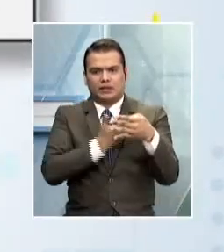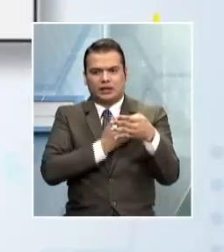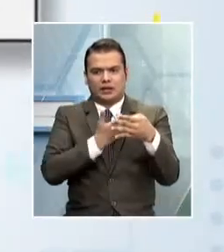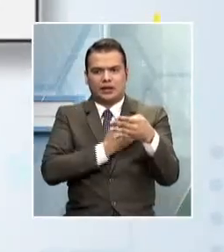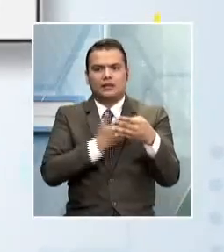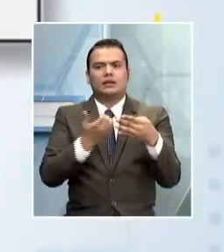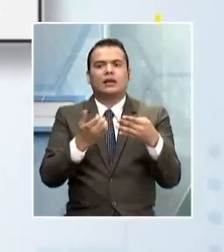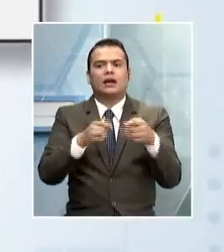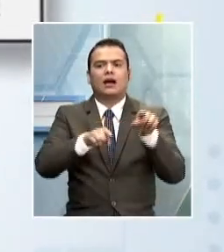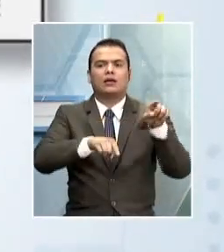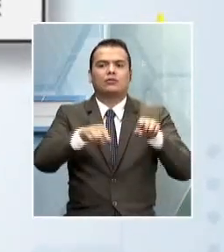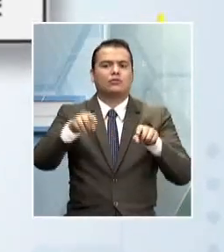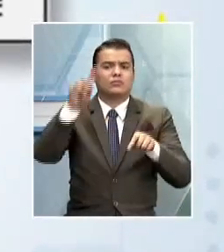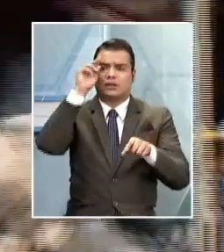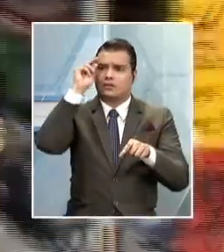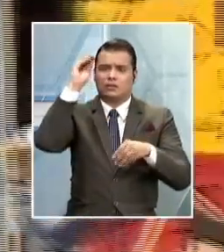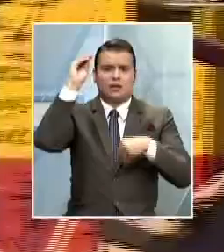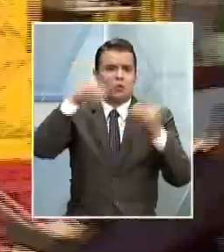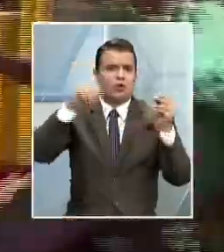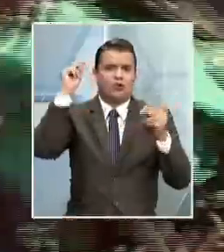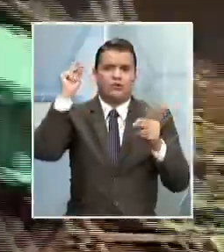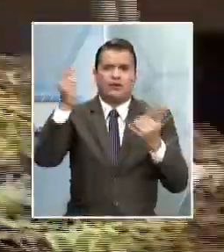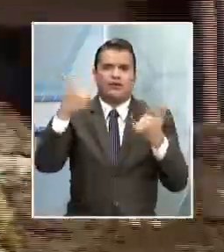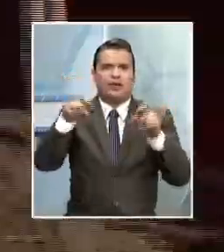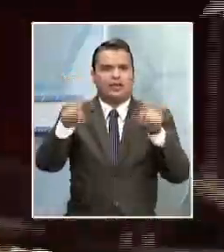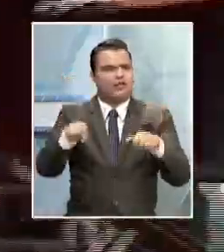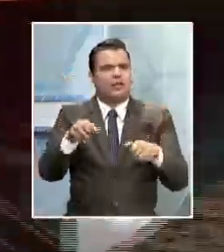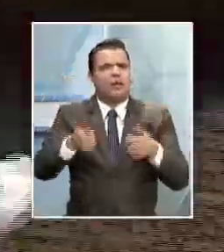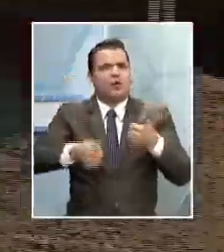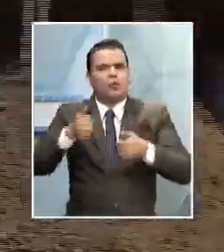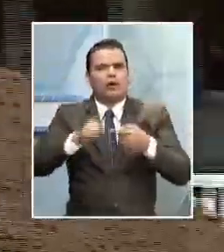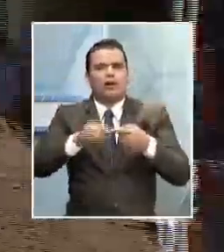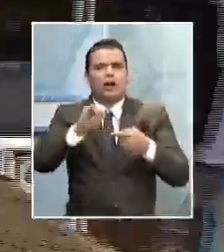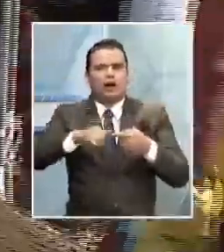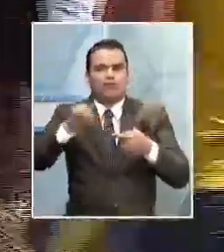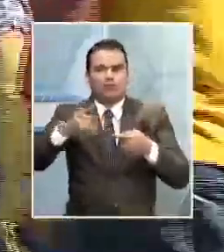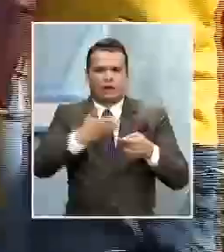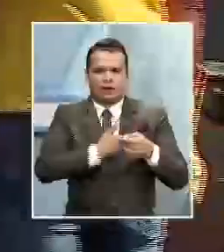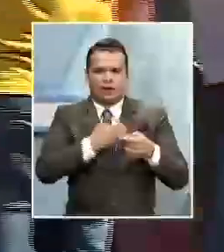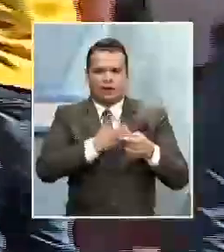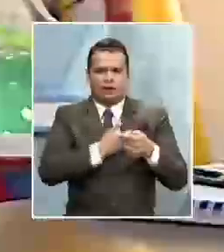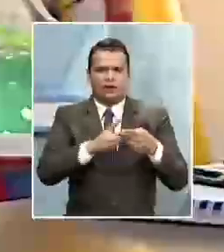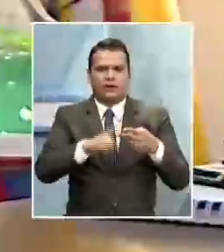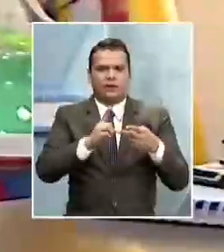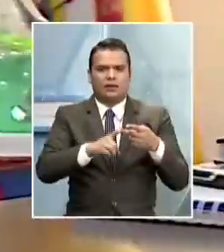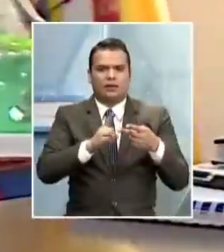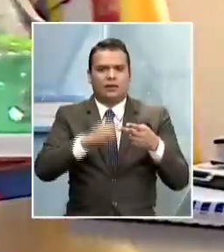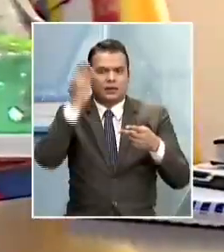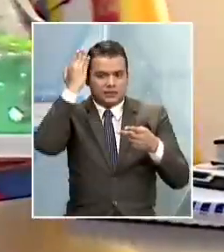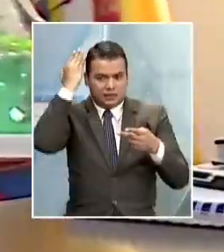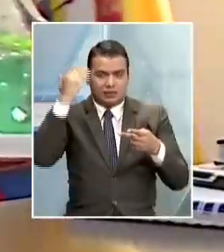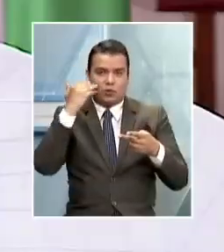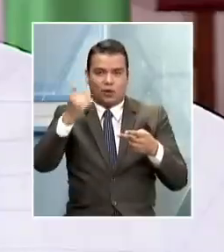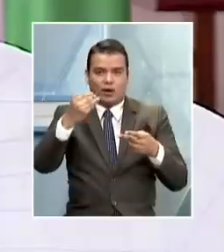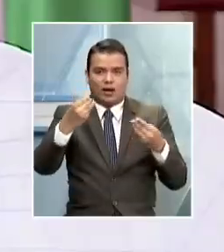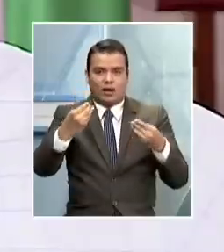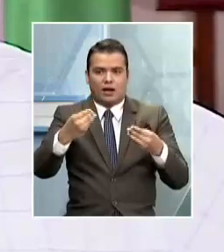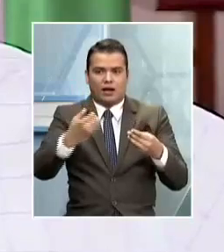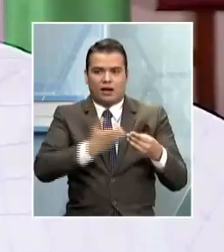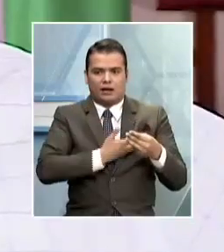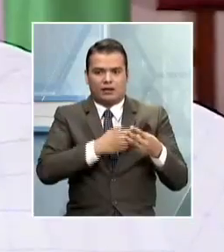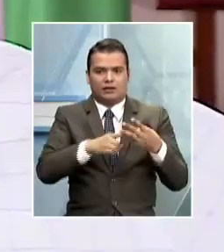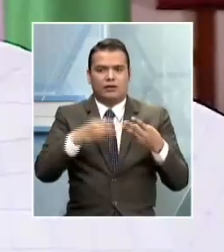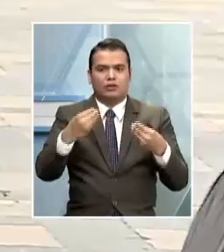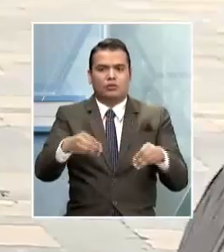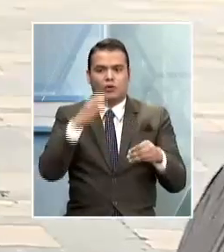también buscan revocarles el mandato. Se trata de los alcaldes de Jamundí, Andrés Felipe Ramírez, de El Cerrito, Luz Darí Roa, de Tuluá, John